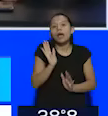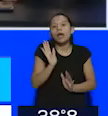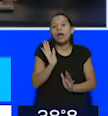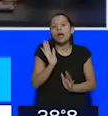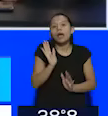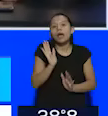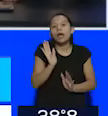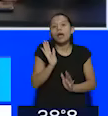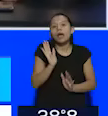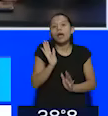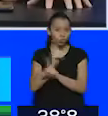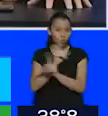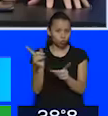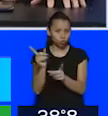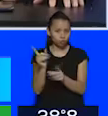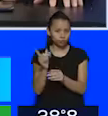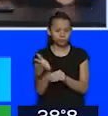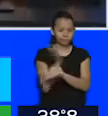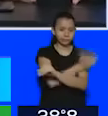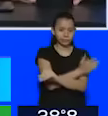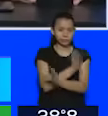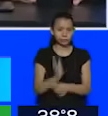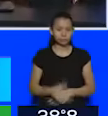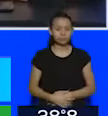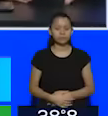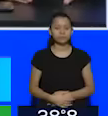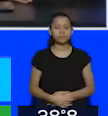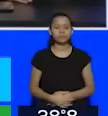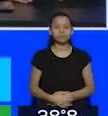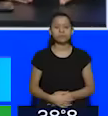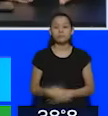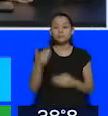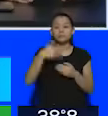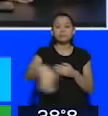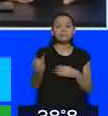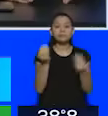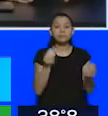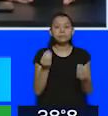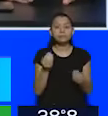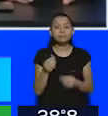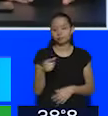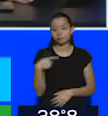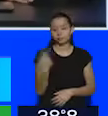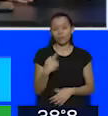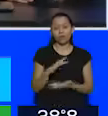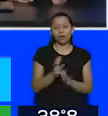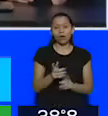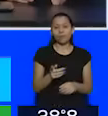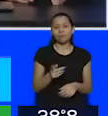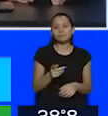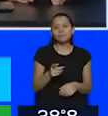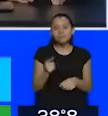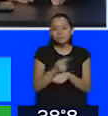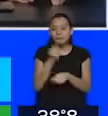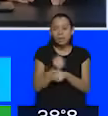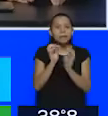gobierno de privatizar todas las empresas estatales qué va a pasar bueno estas horas son definitorias se están dando las